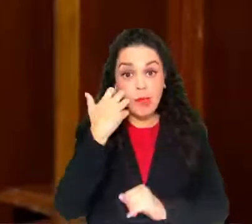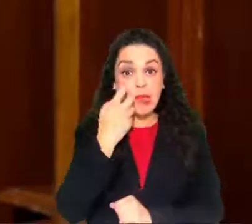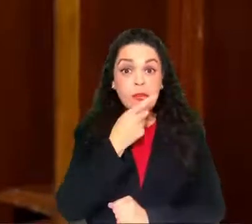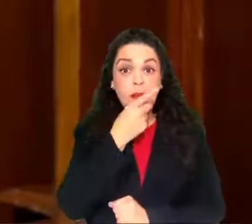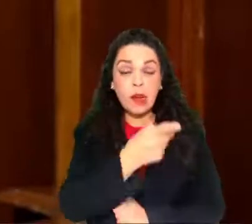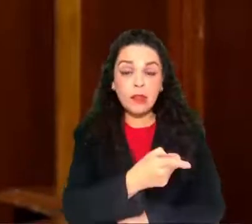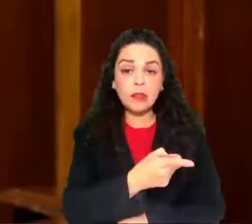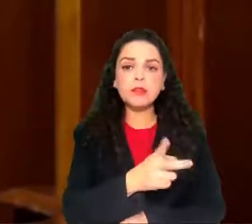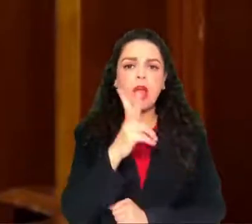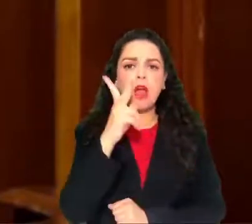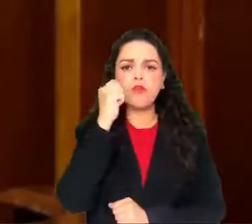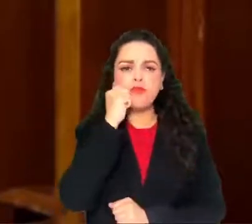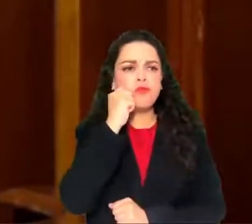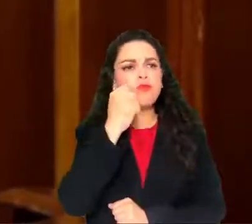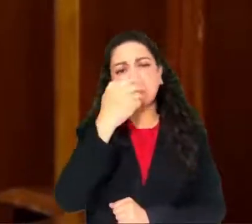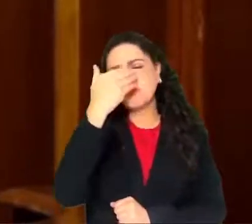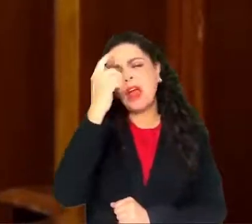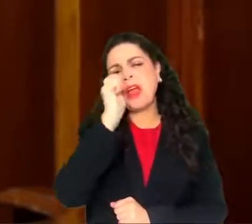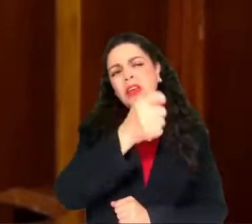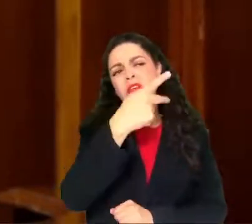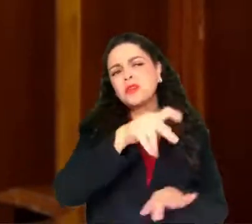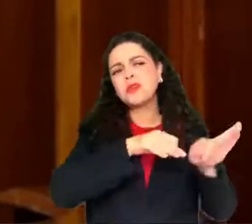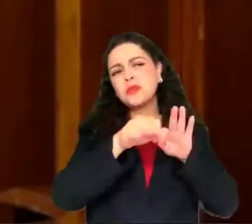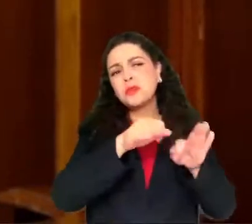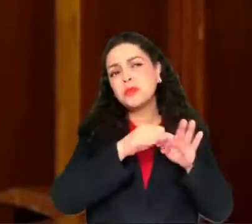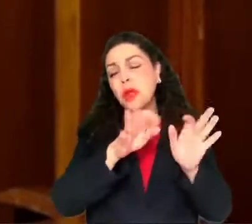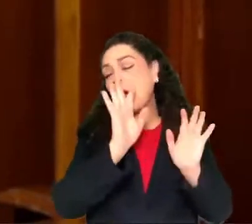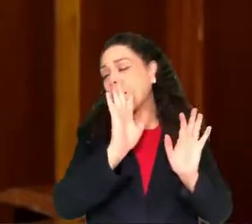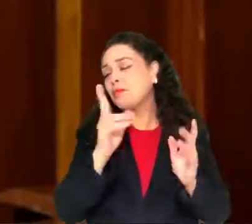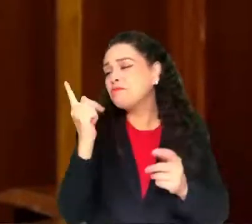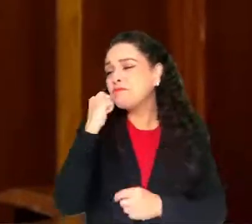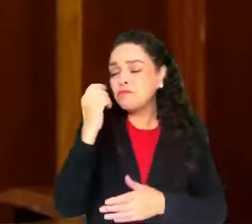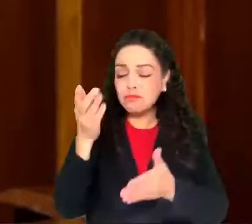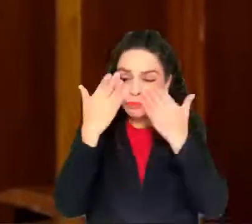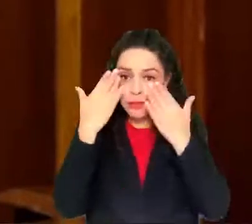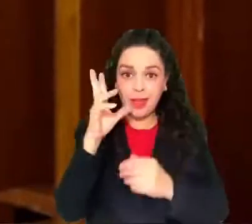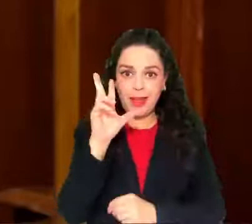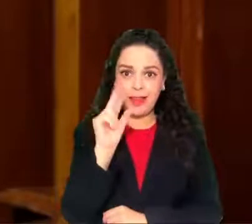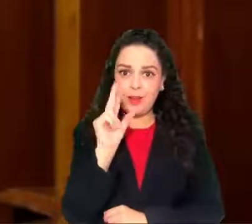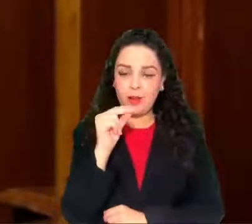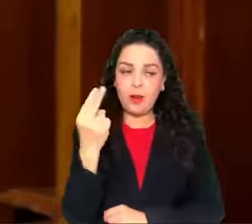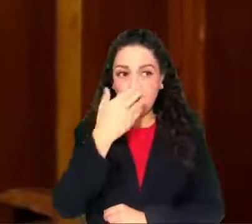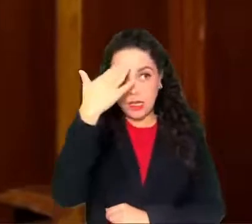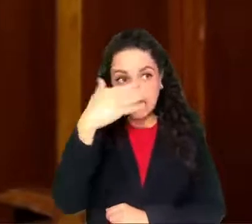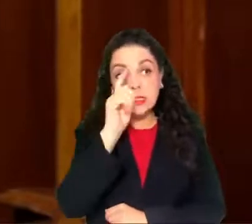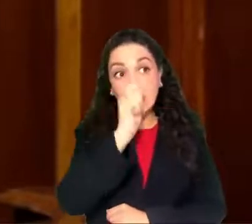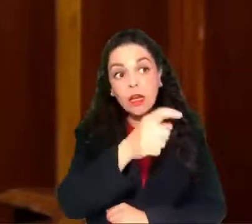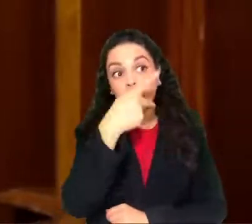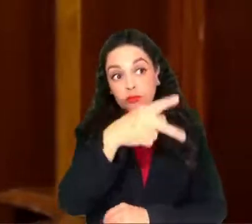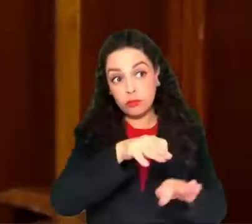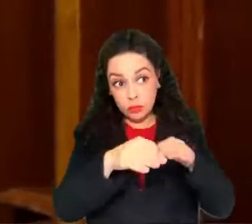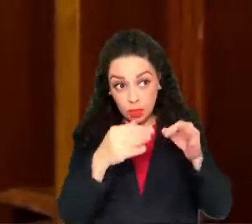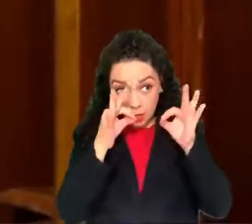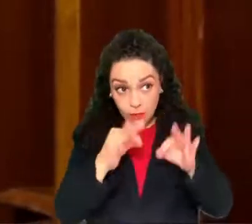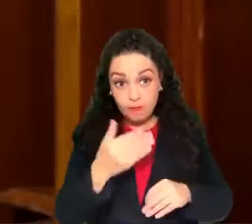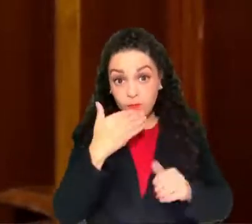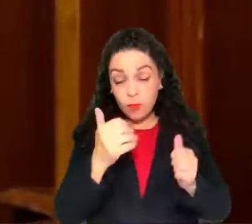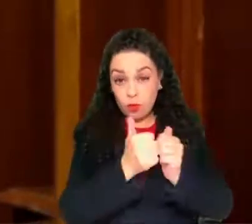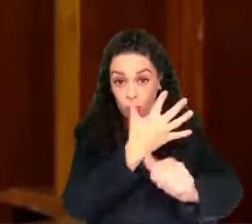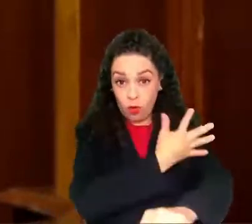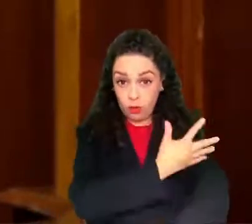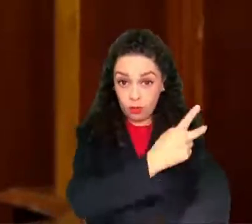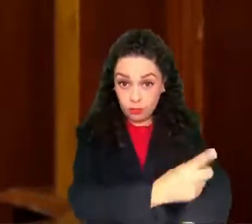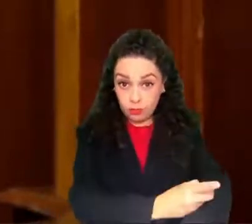es por ello que existe una unidad administrativa que no puede ni de omitirse a la estructura gubernativa de los